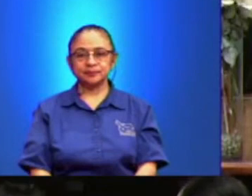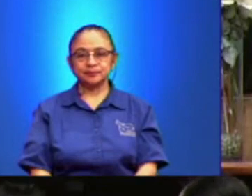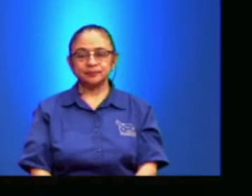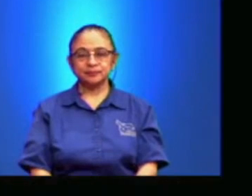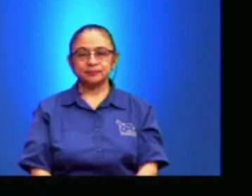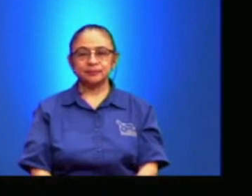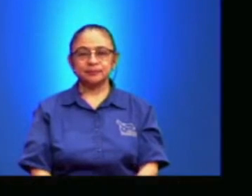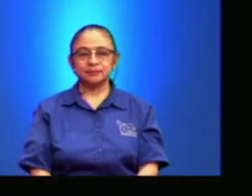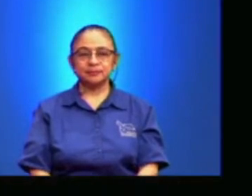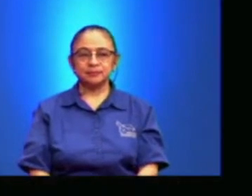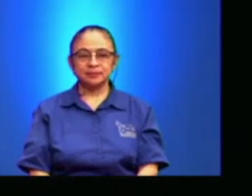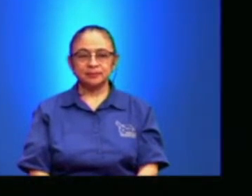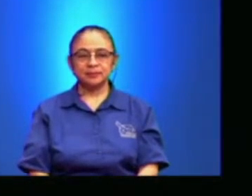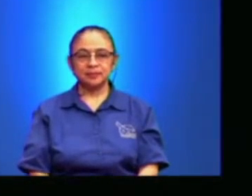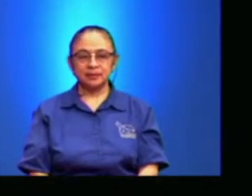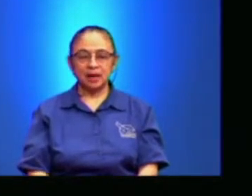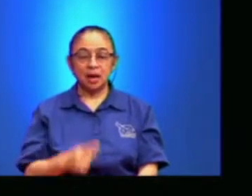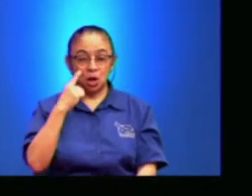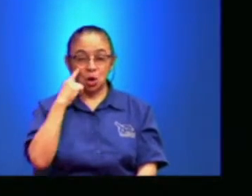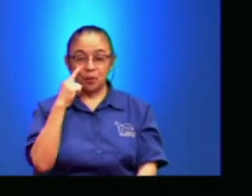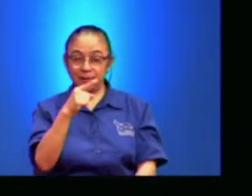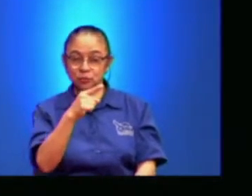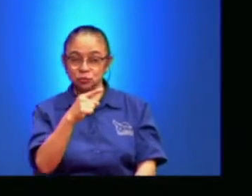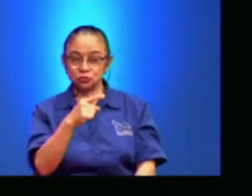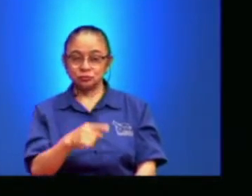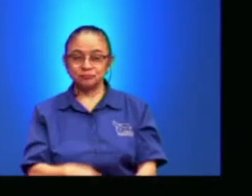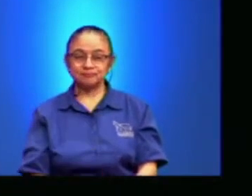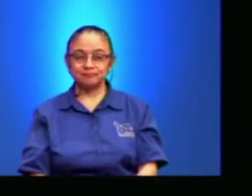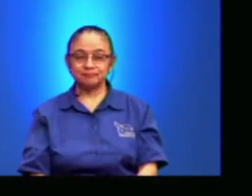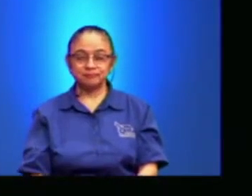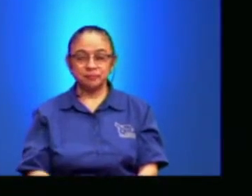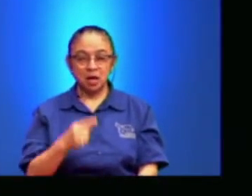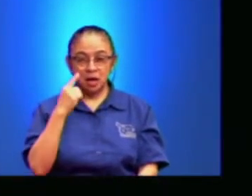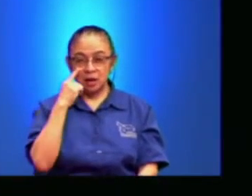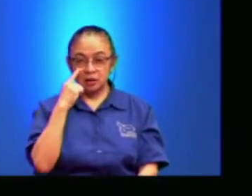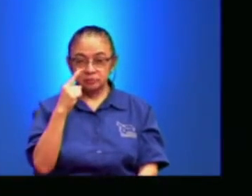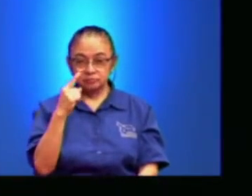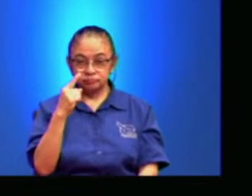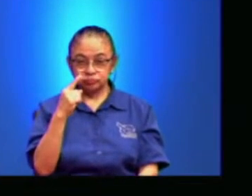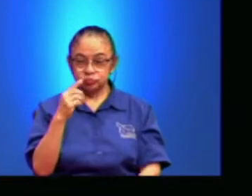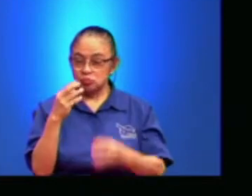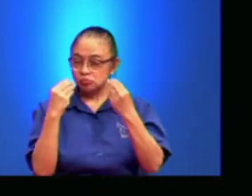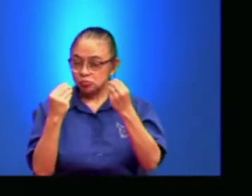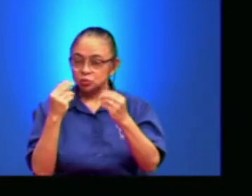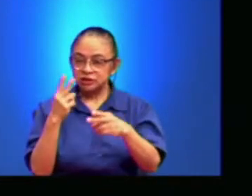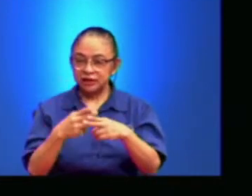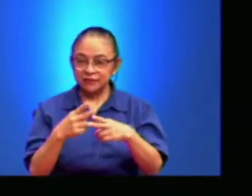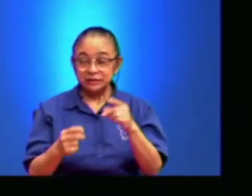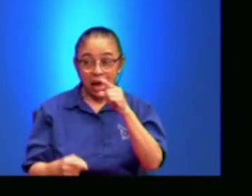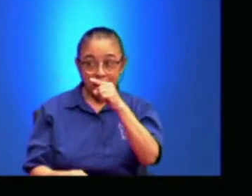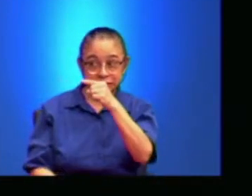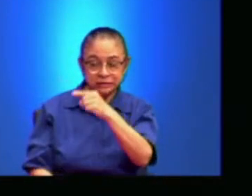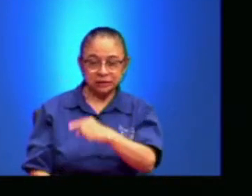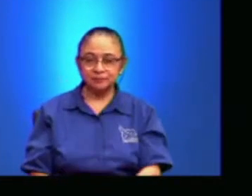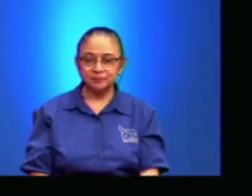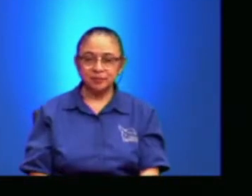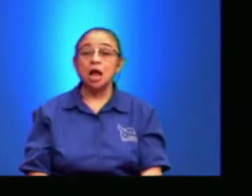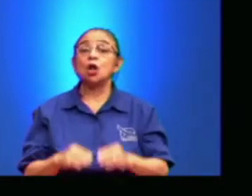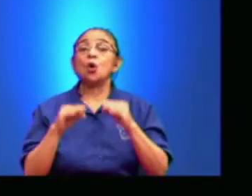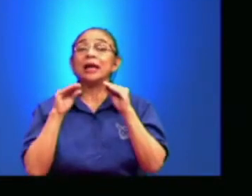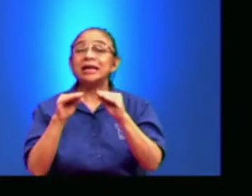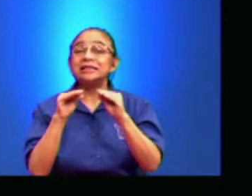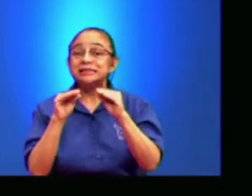él lo anuncia ya lo vamos a ver más adelante lo anuncia muchas veces en su ministerio lo enseño